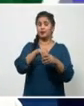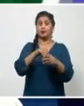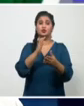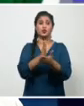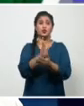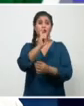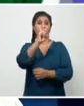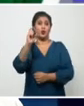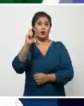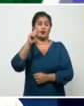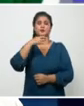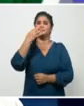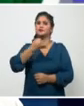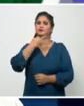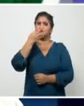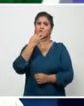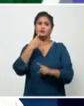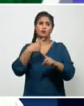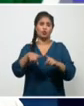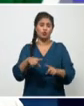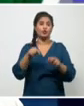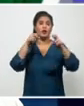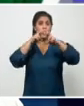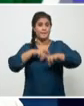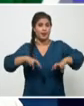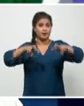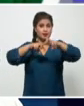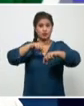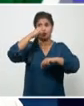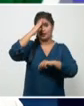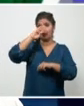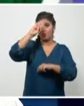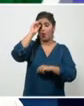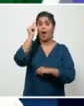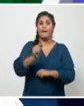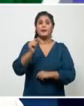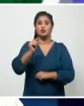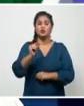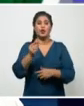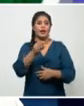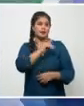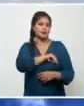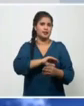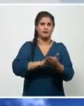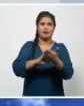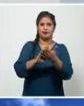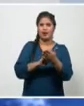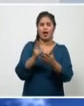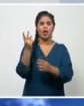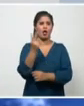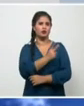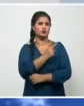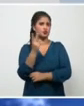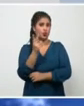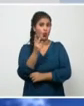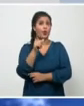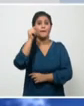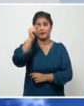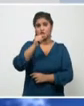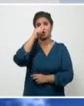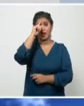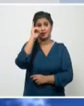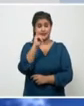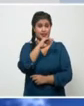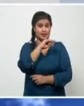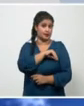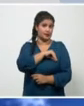sobre los estudios que se realizan en el país con pacientes tanto asintomáticos como asintomáticos para conocer la repercusión en